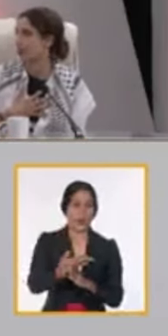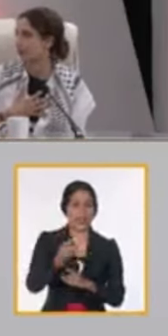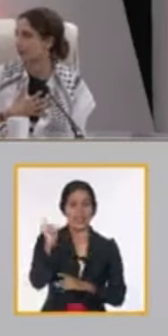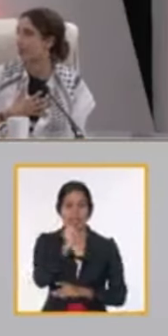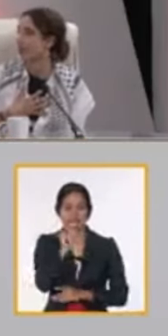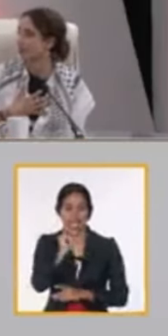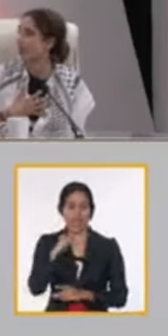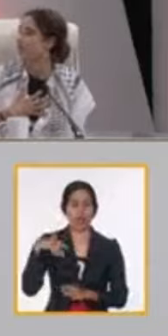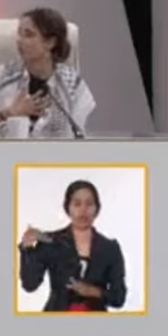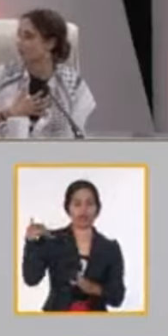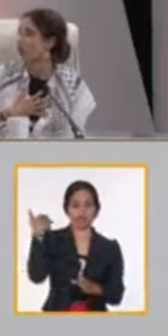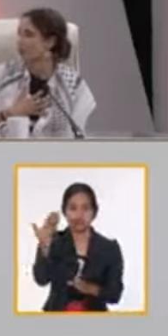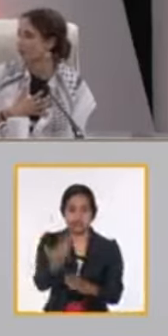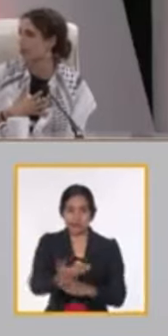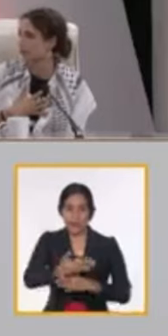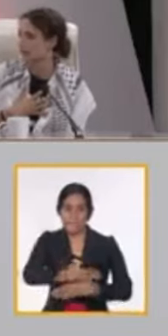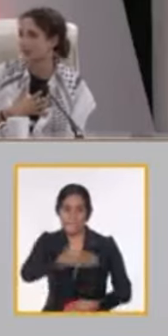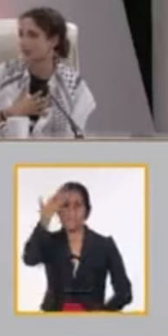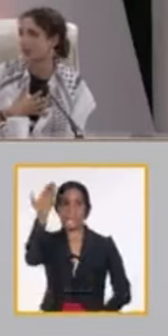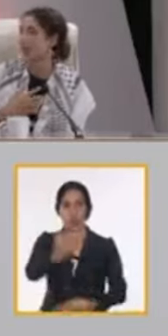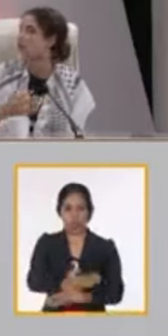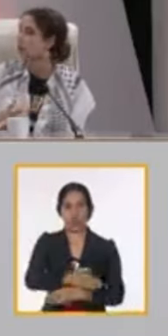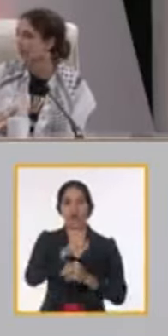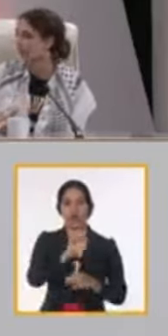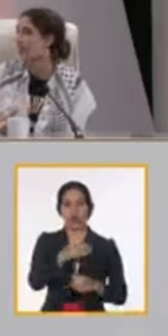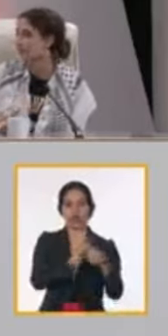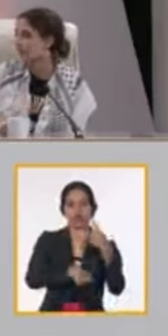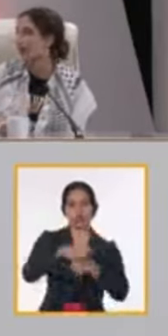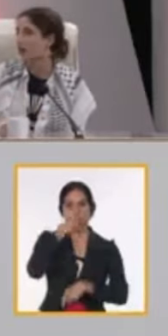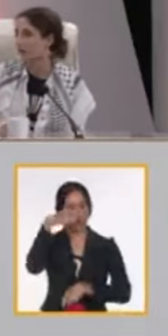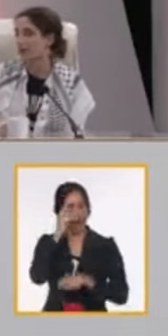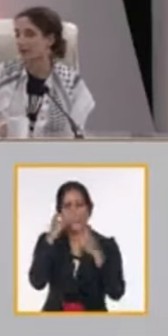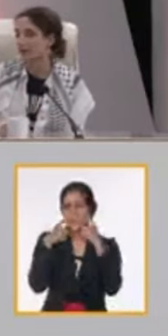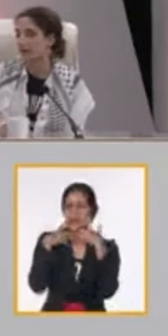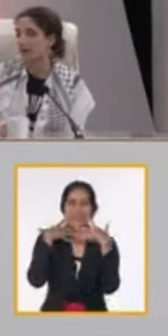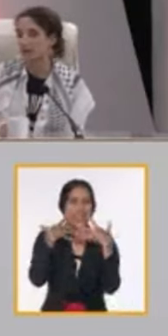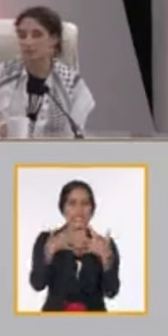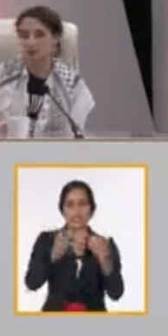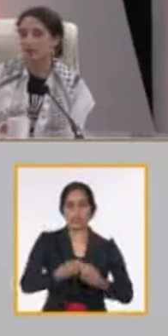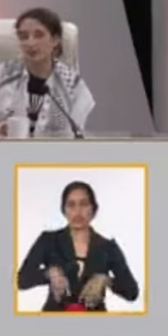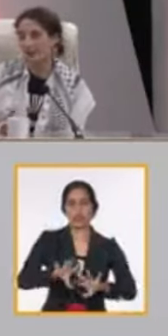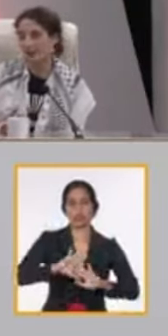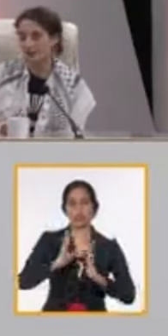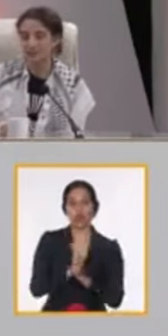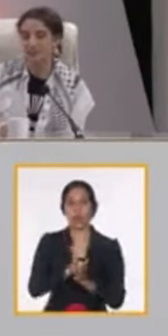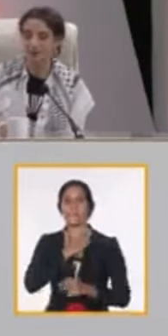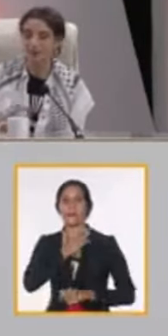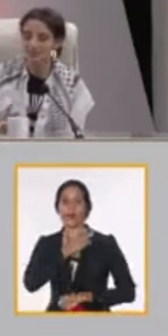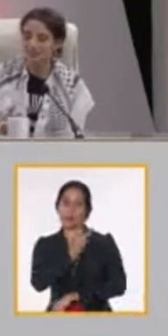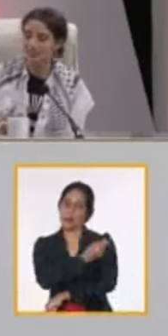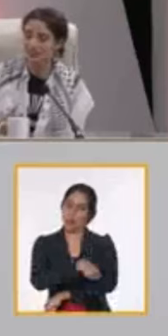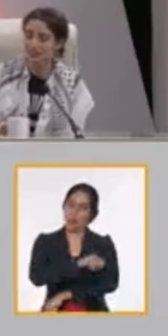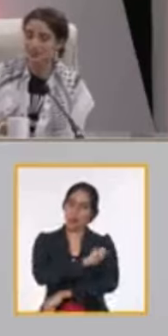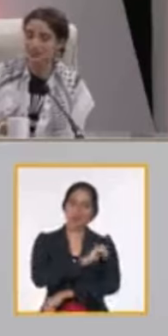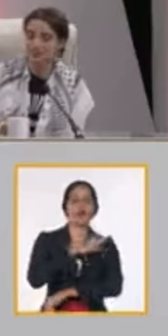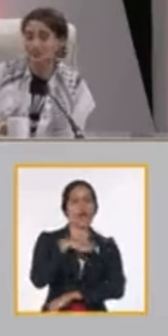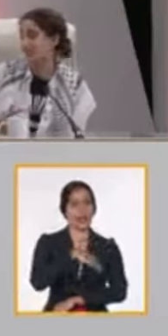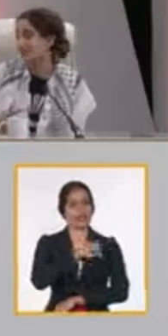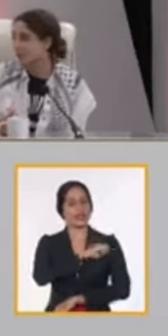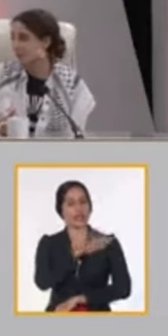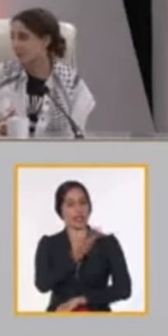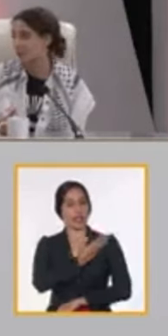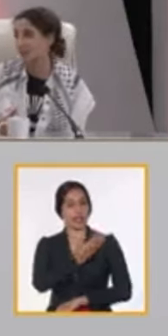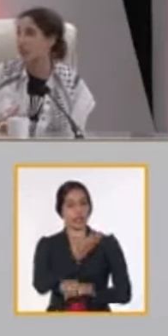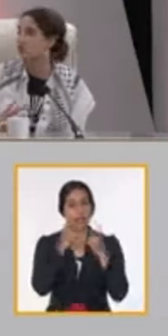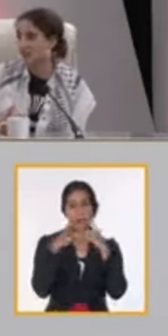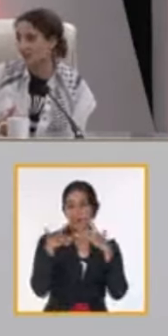Y son lecciones muy importantes para mi pueblo en Gaza, y especialmente teniendo en cuenta que hemos estado